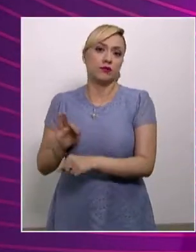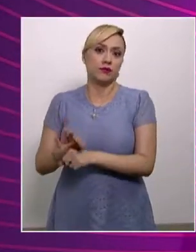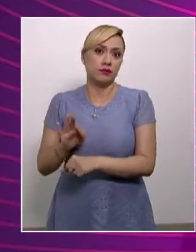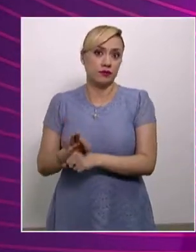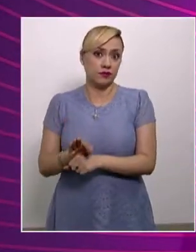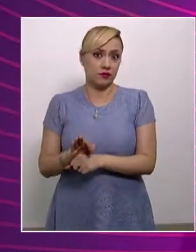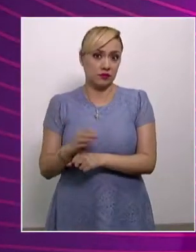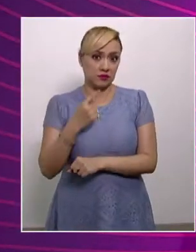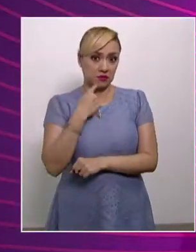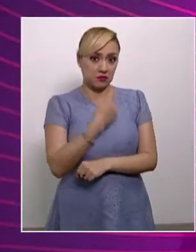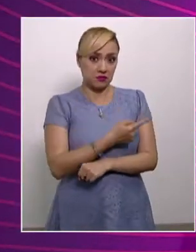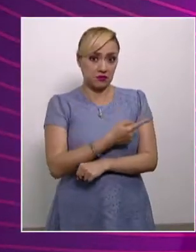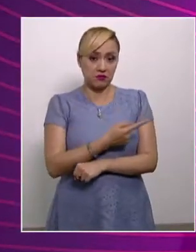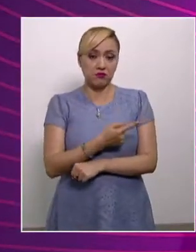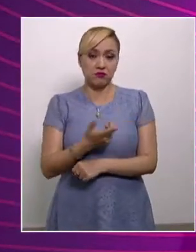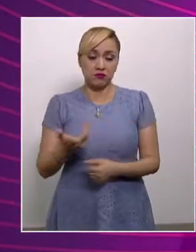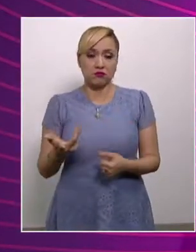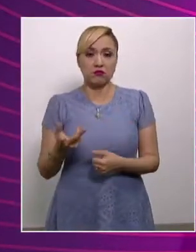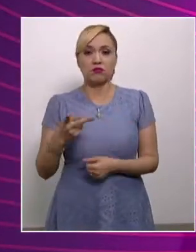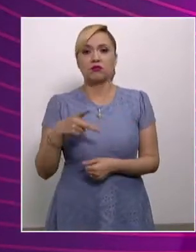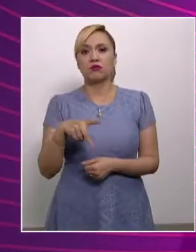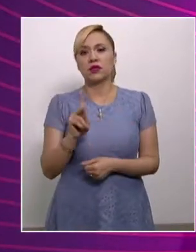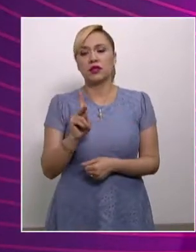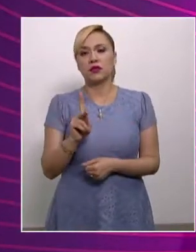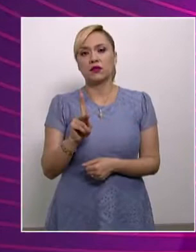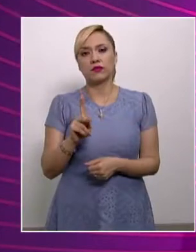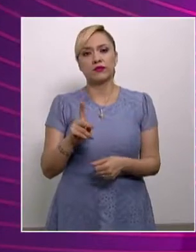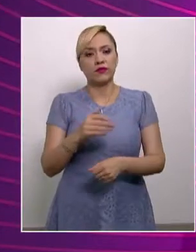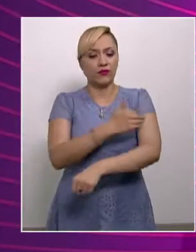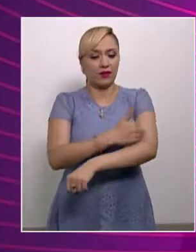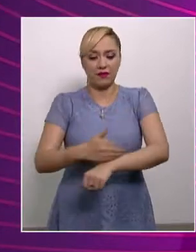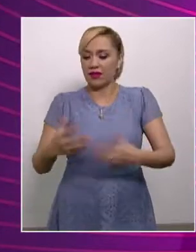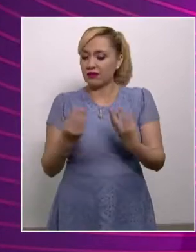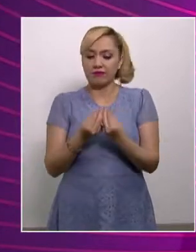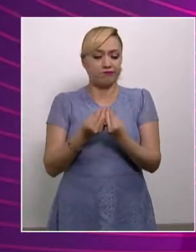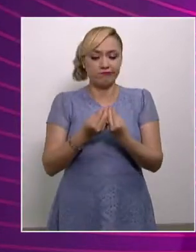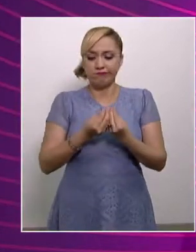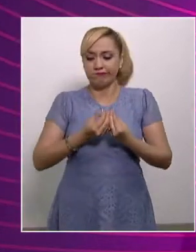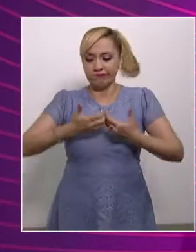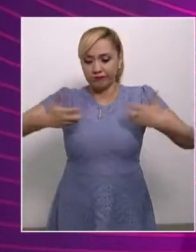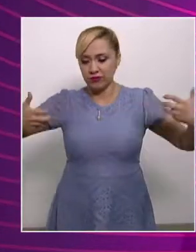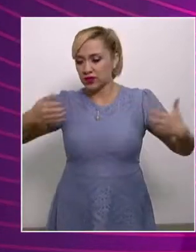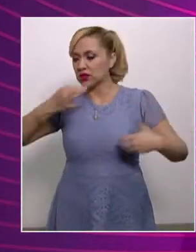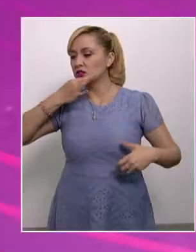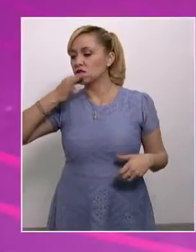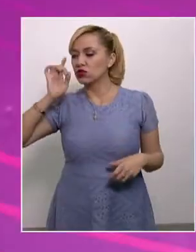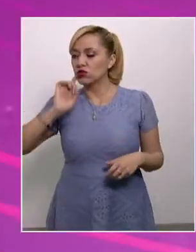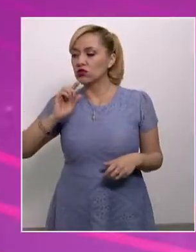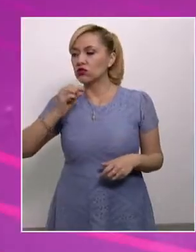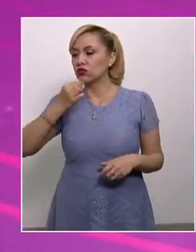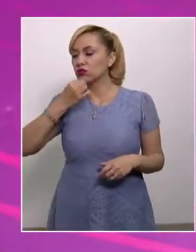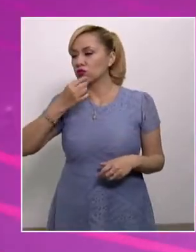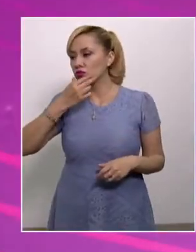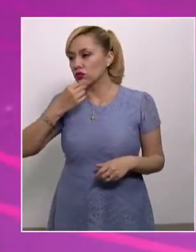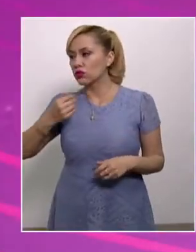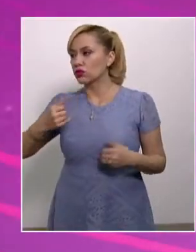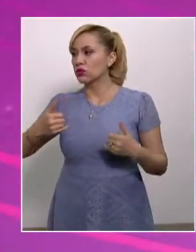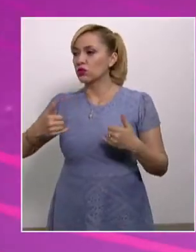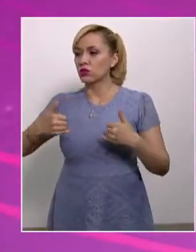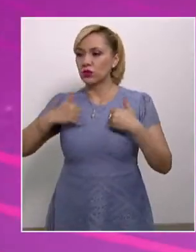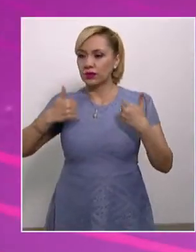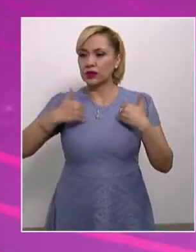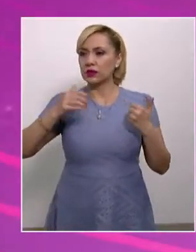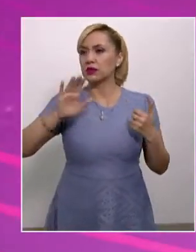desde las instituciones, pero al final del día es separar a la familia, ¿no? Niños, niñas, adolescentes, adultos, y esto genera